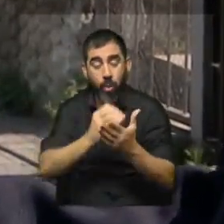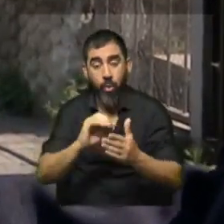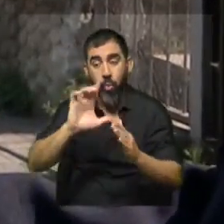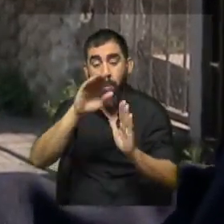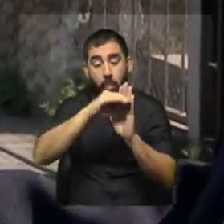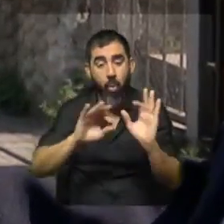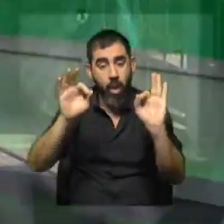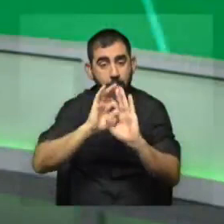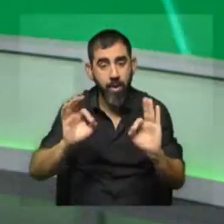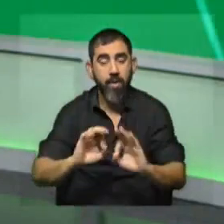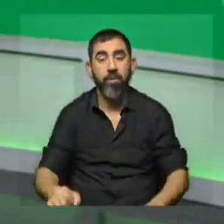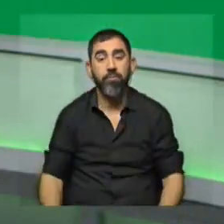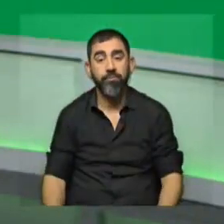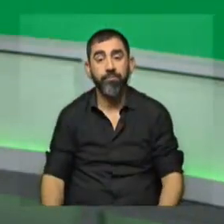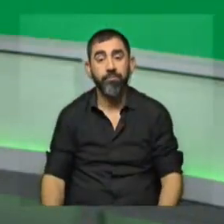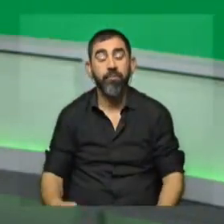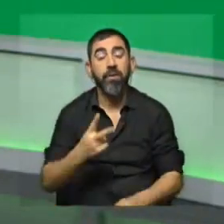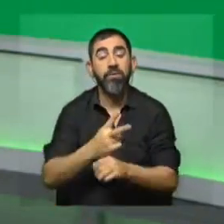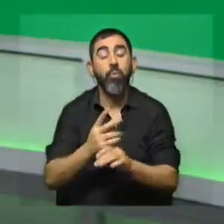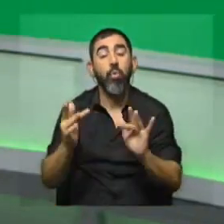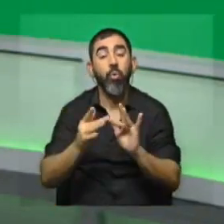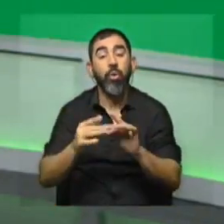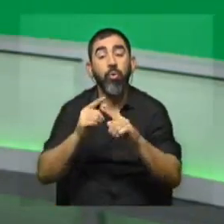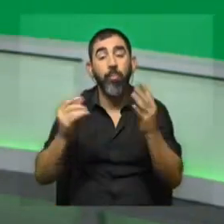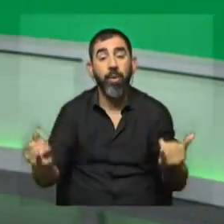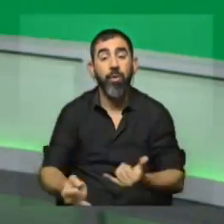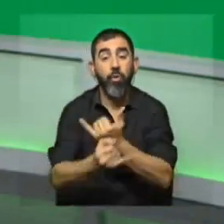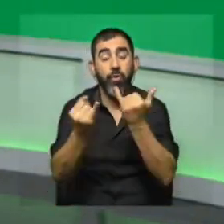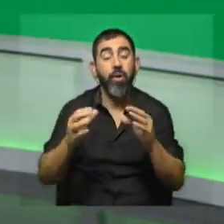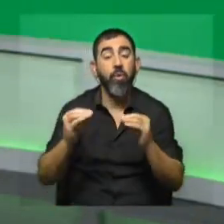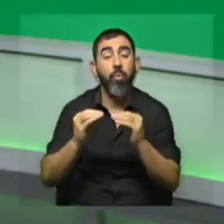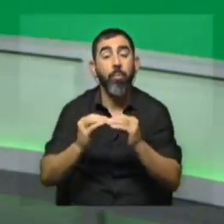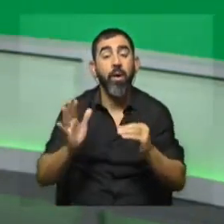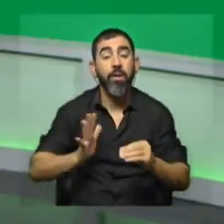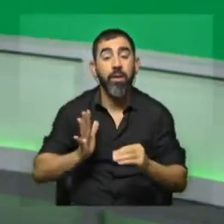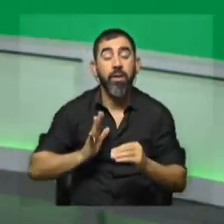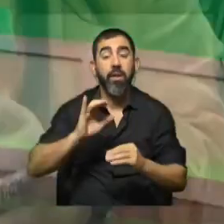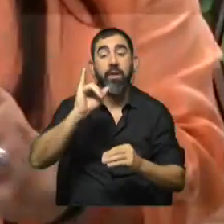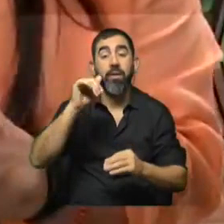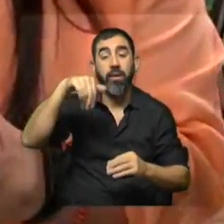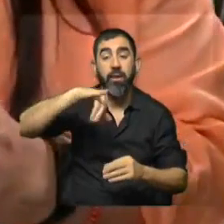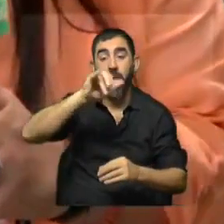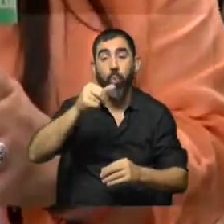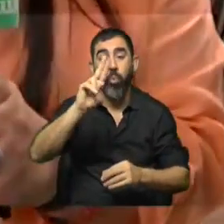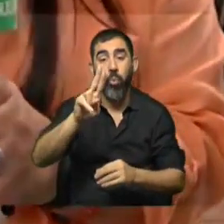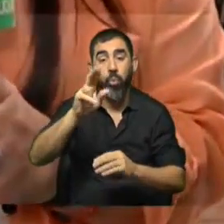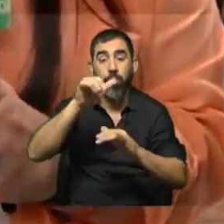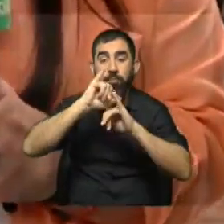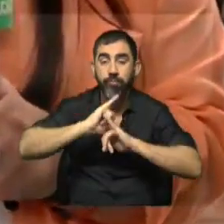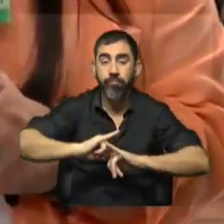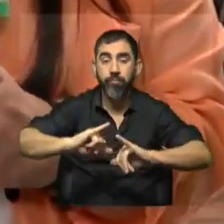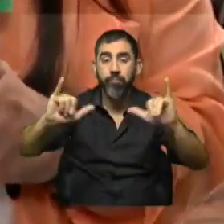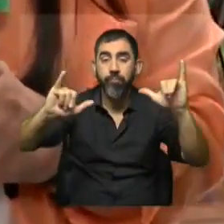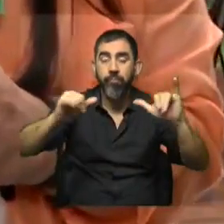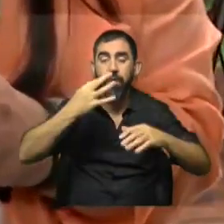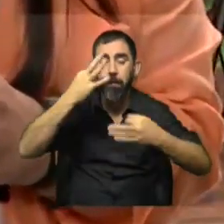programas. Segundo móvil del mediodía, en este caso con Natalia De Brun, que está en la sede del INJU. Allí se está lanzando una campaña